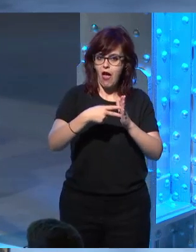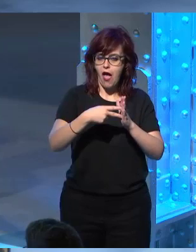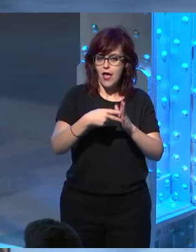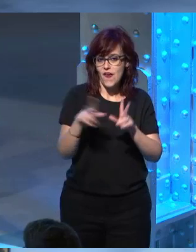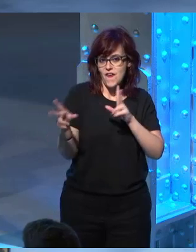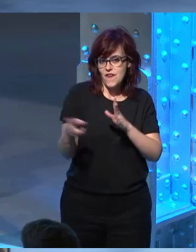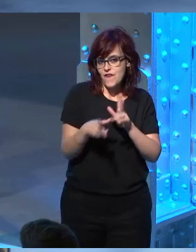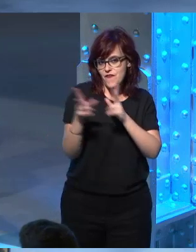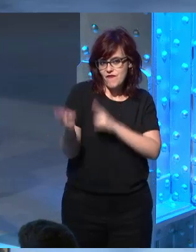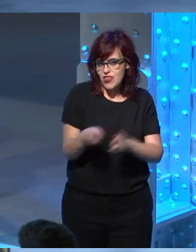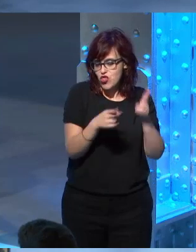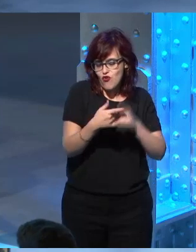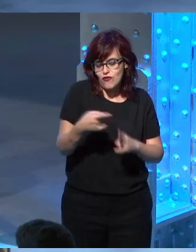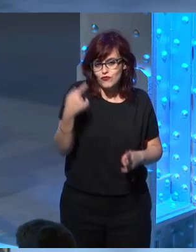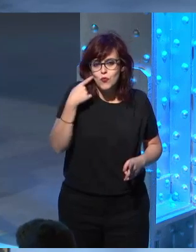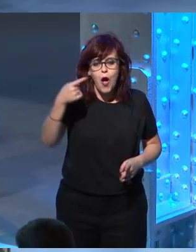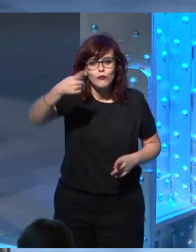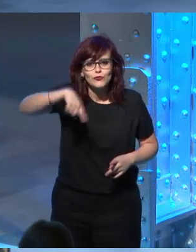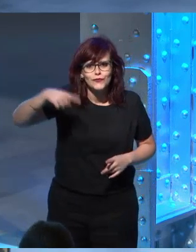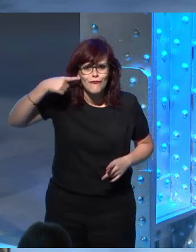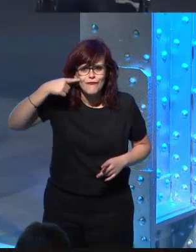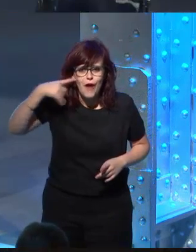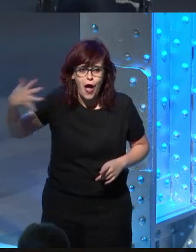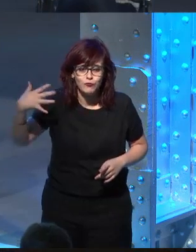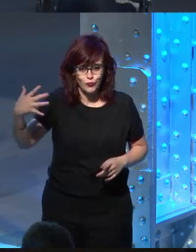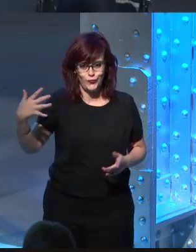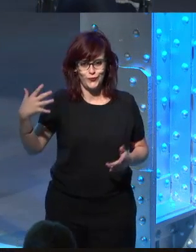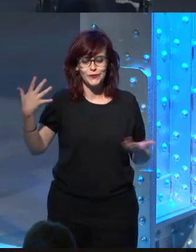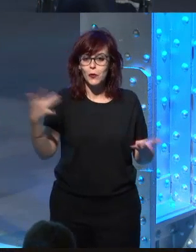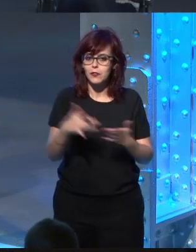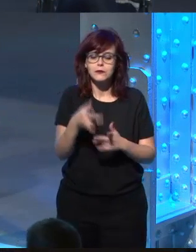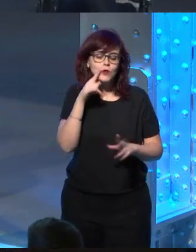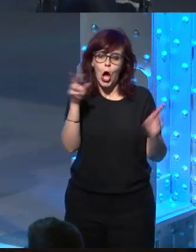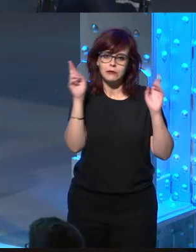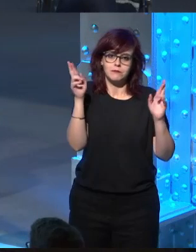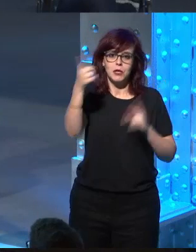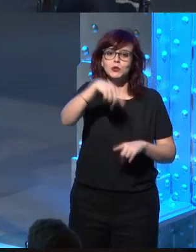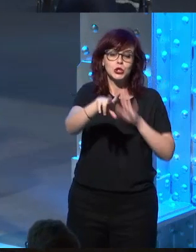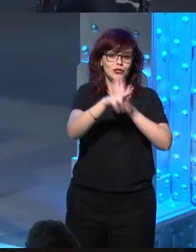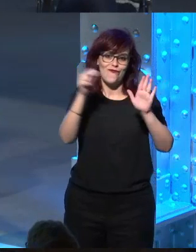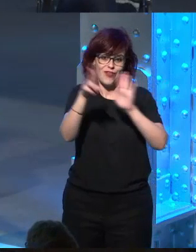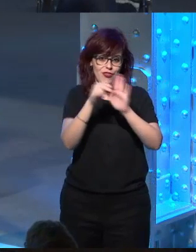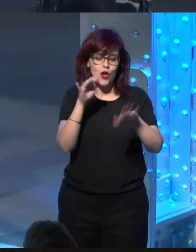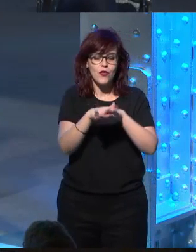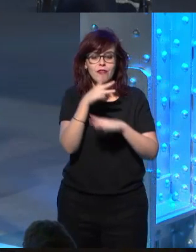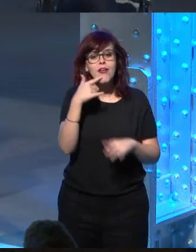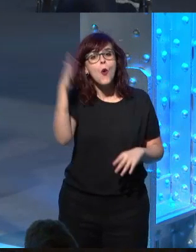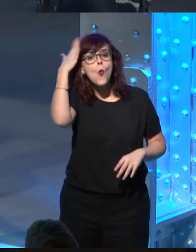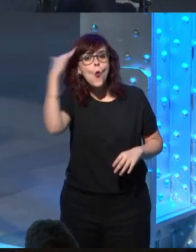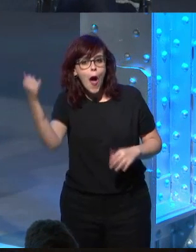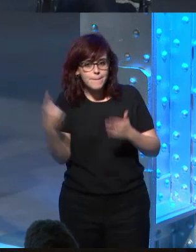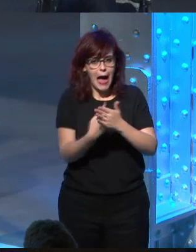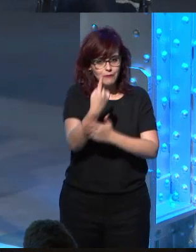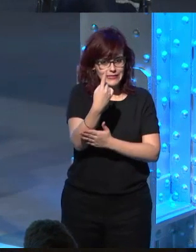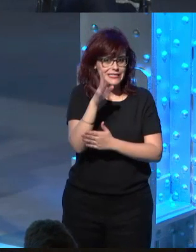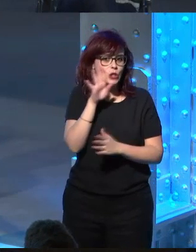hizo absolutamente conocidos. Yo espero que todos hayáis visto los vídeos de YMAPS, pero si no habéis